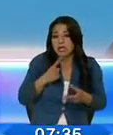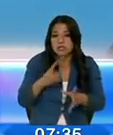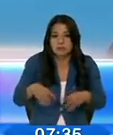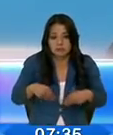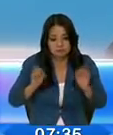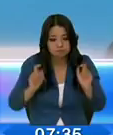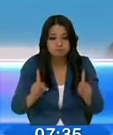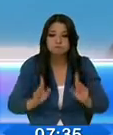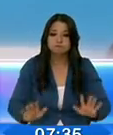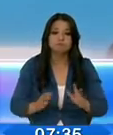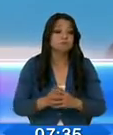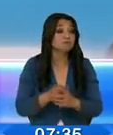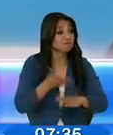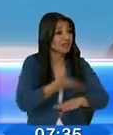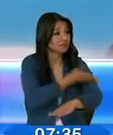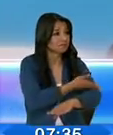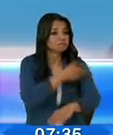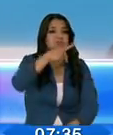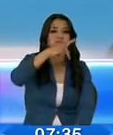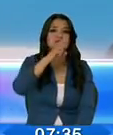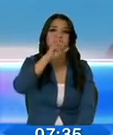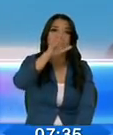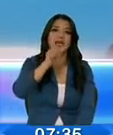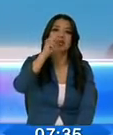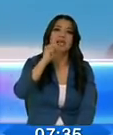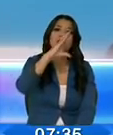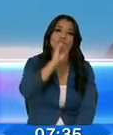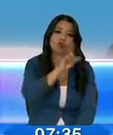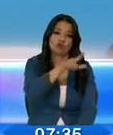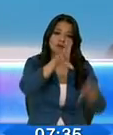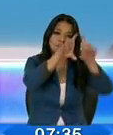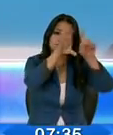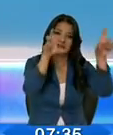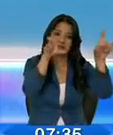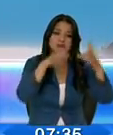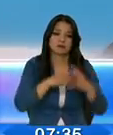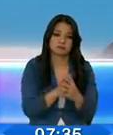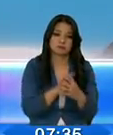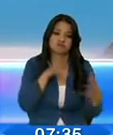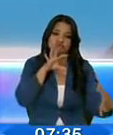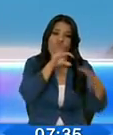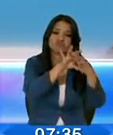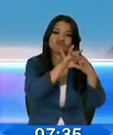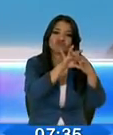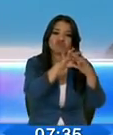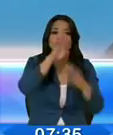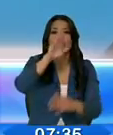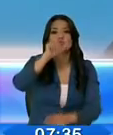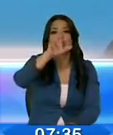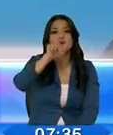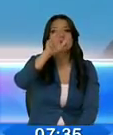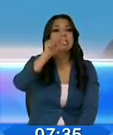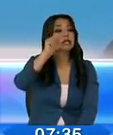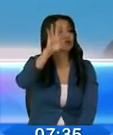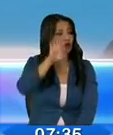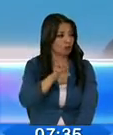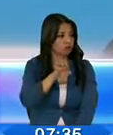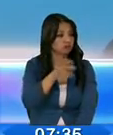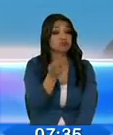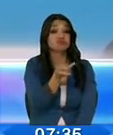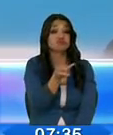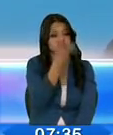En aquella época, Perenco, en asocio, en consorcio con Burlington,